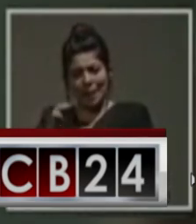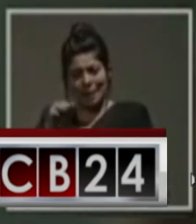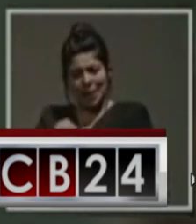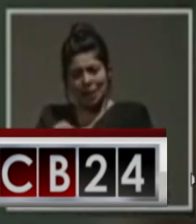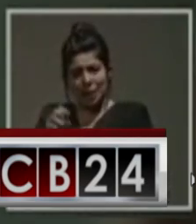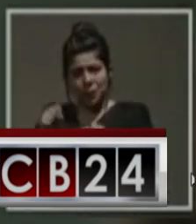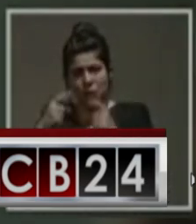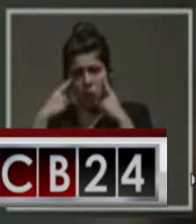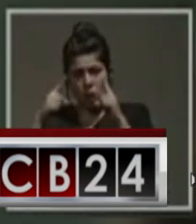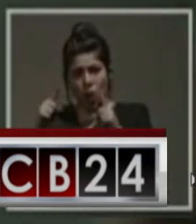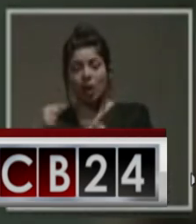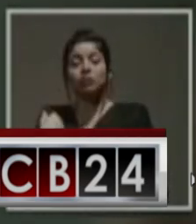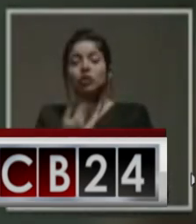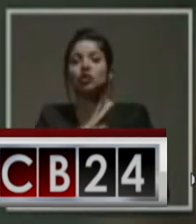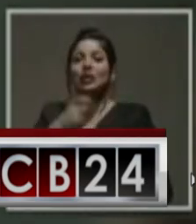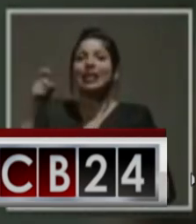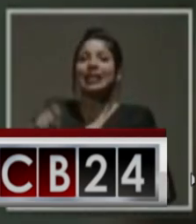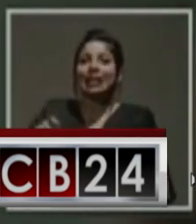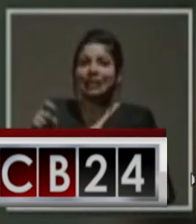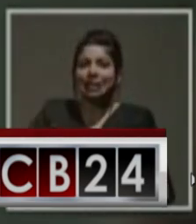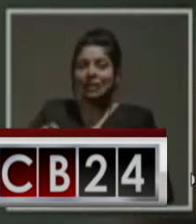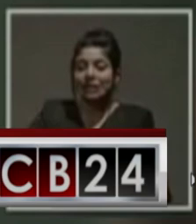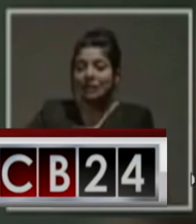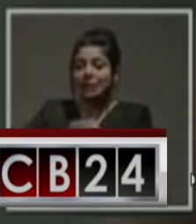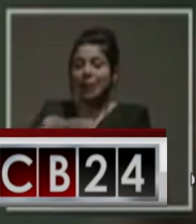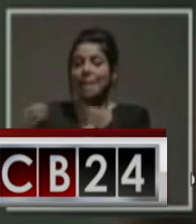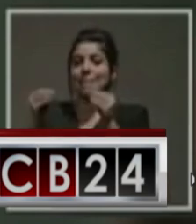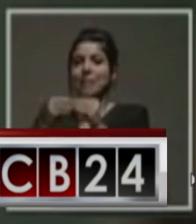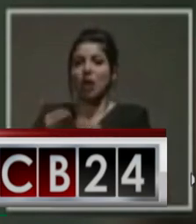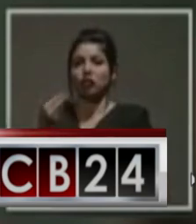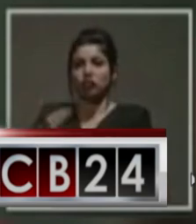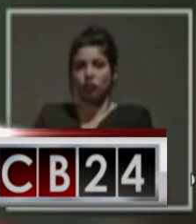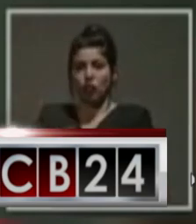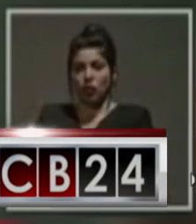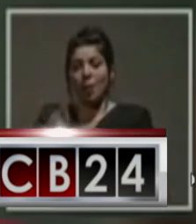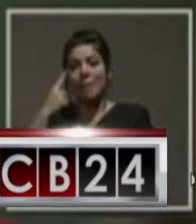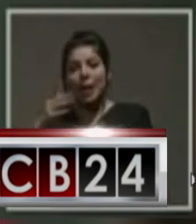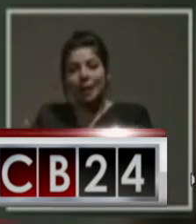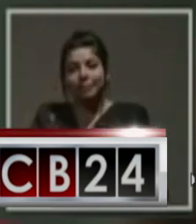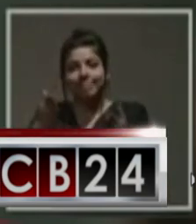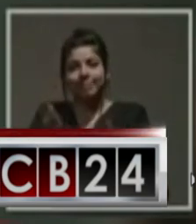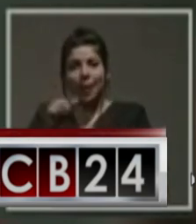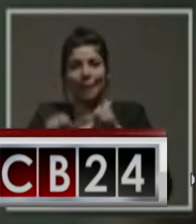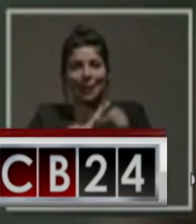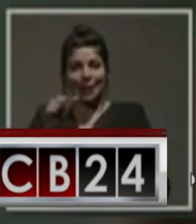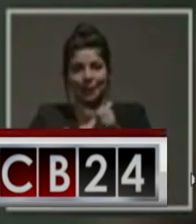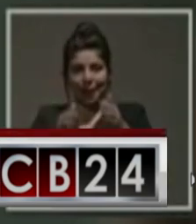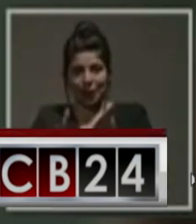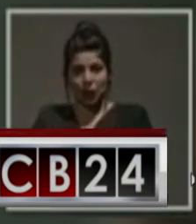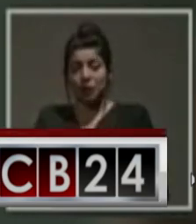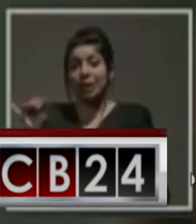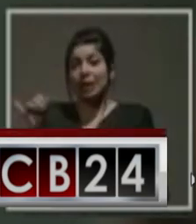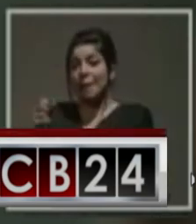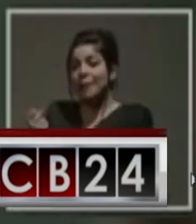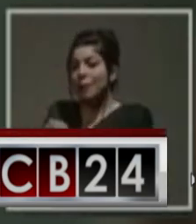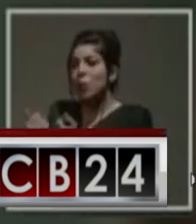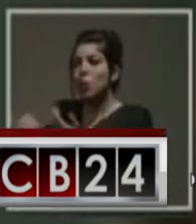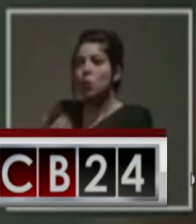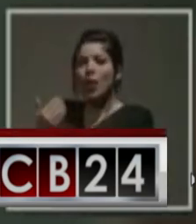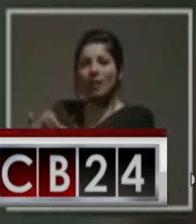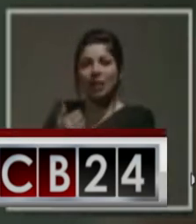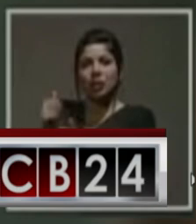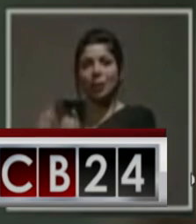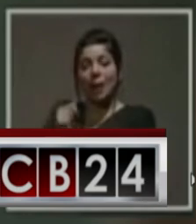lograr es que necesitamos incorporar más recursos para emprendimientos. También apostarle a nuevas competencias